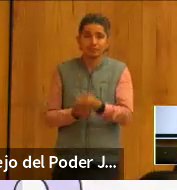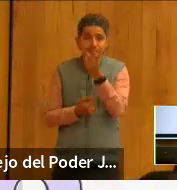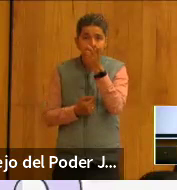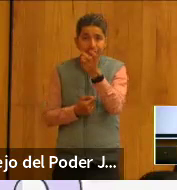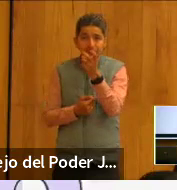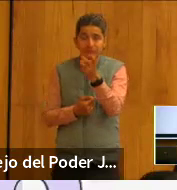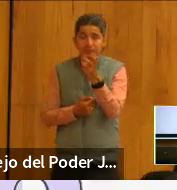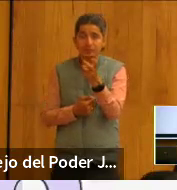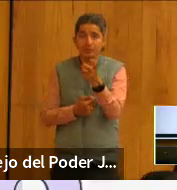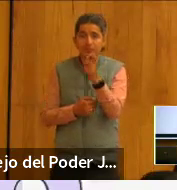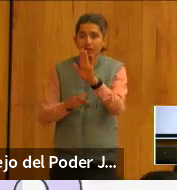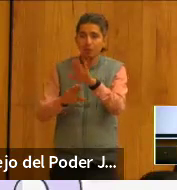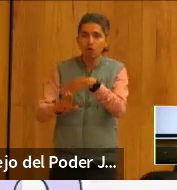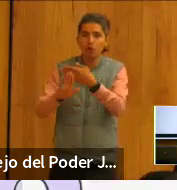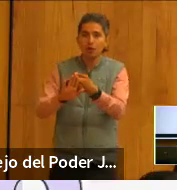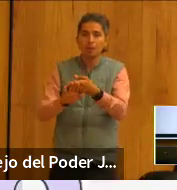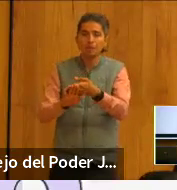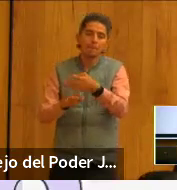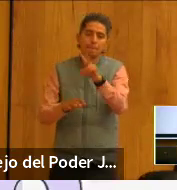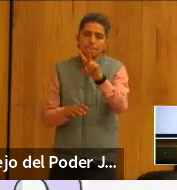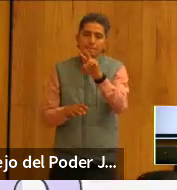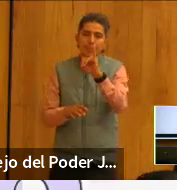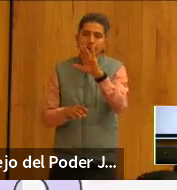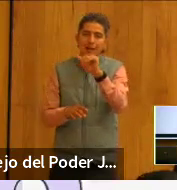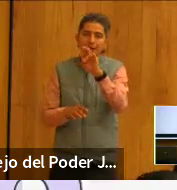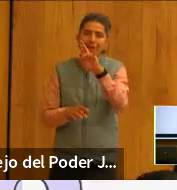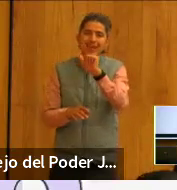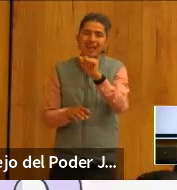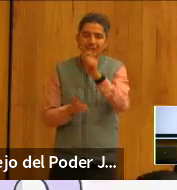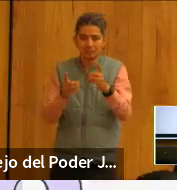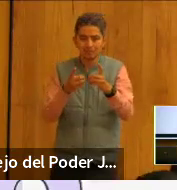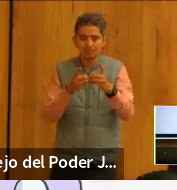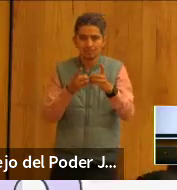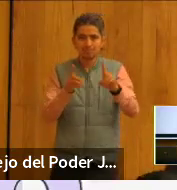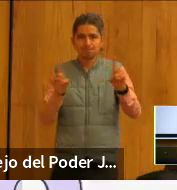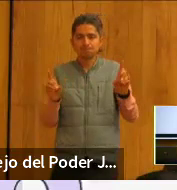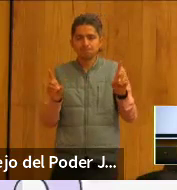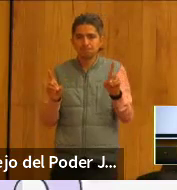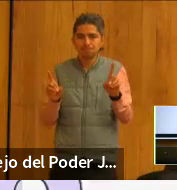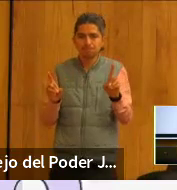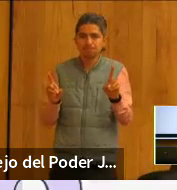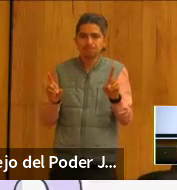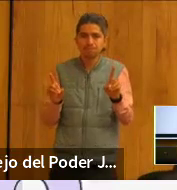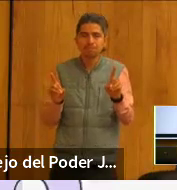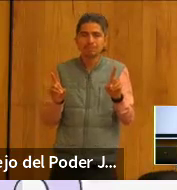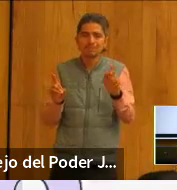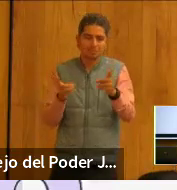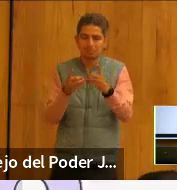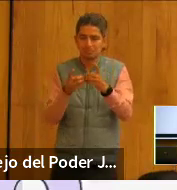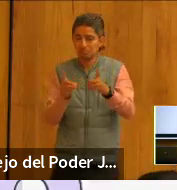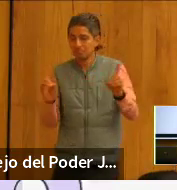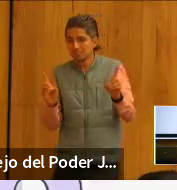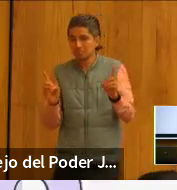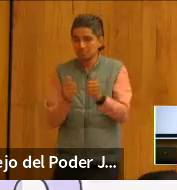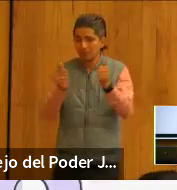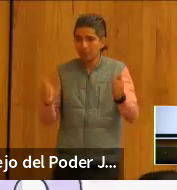Este contexto de la violencia vicaria que se da en esta separación, en esta ruptura amorosa,